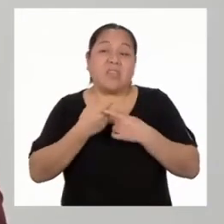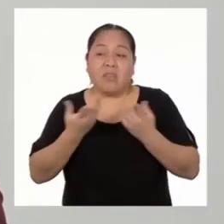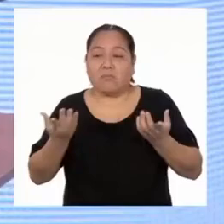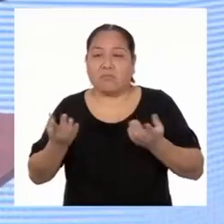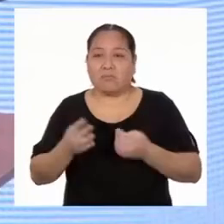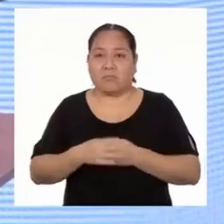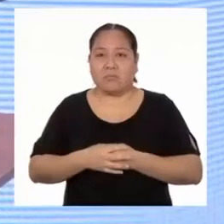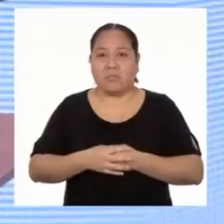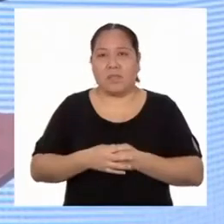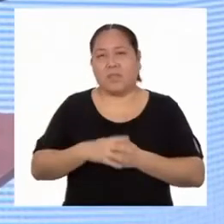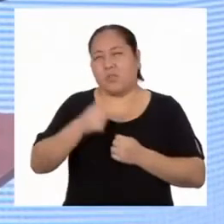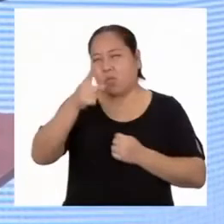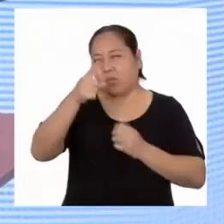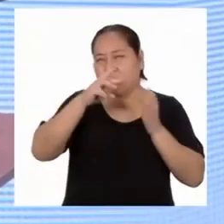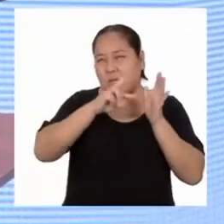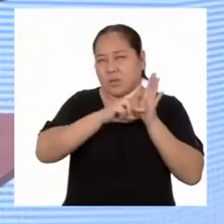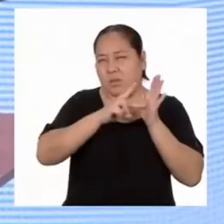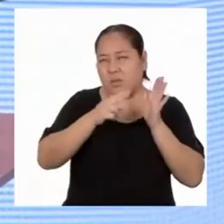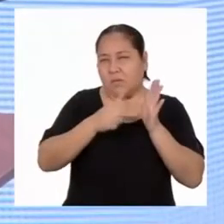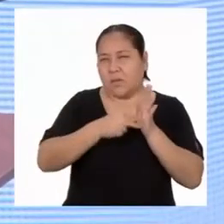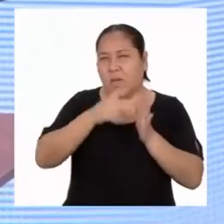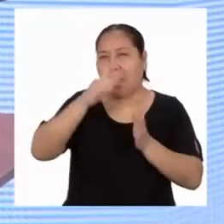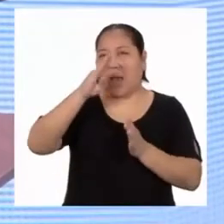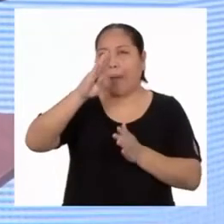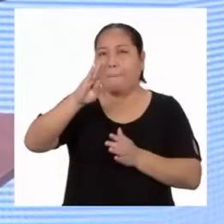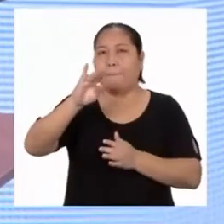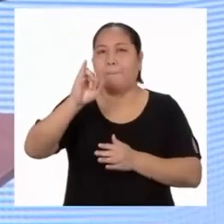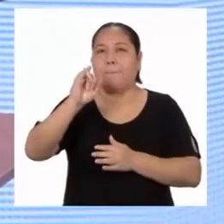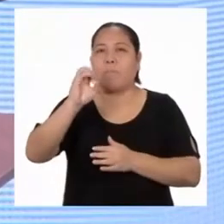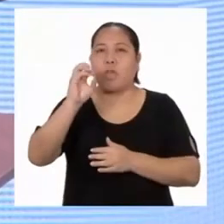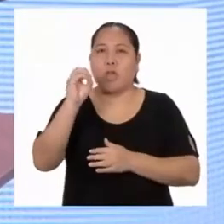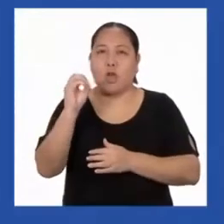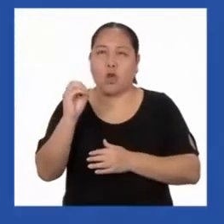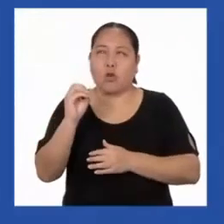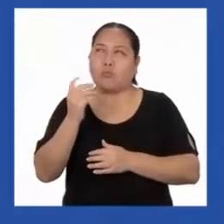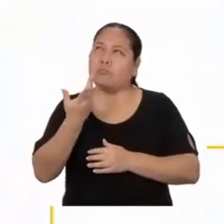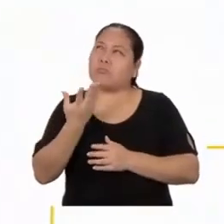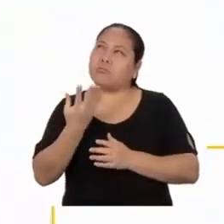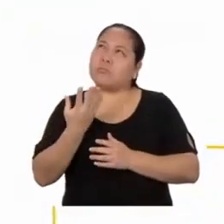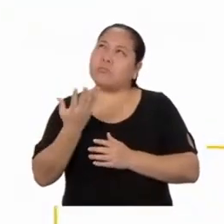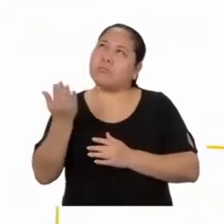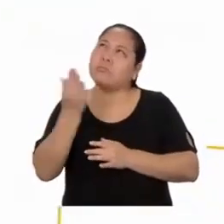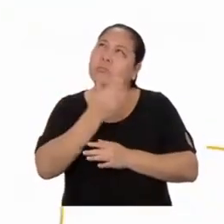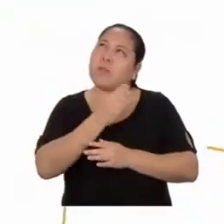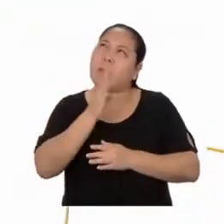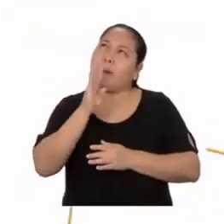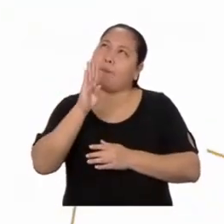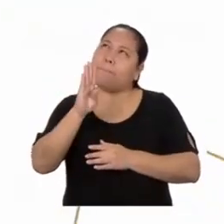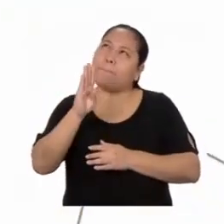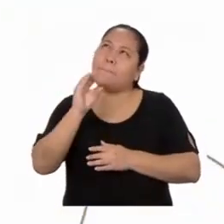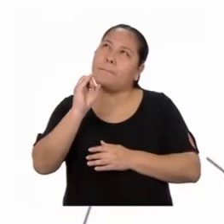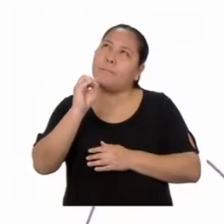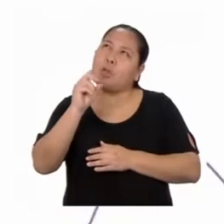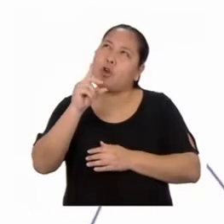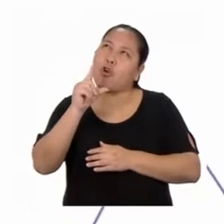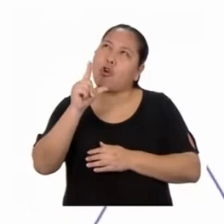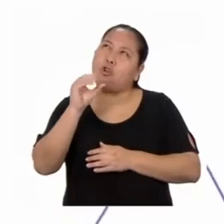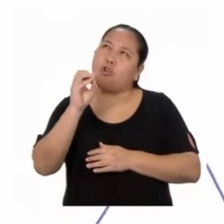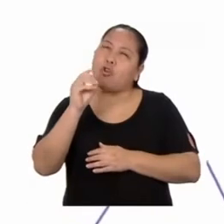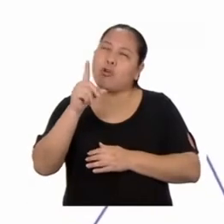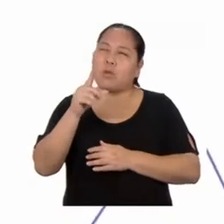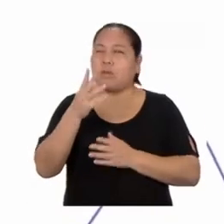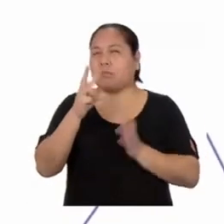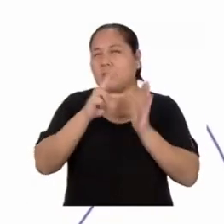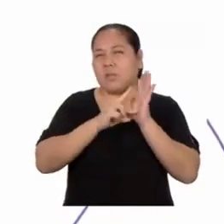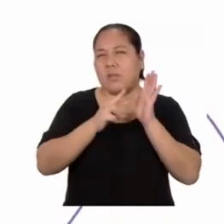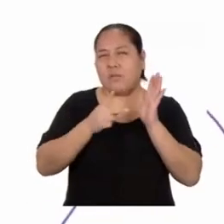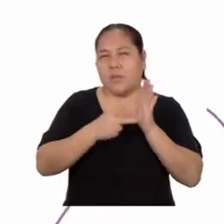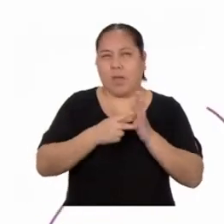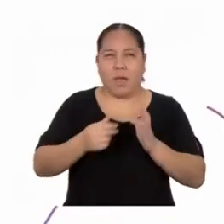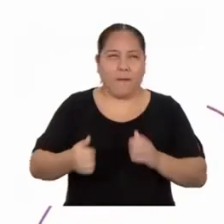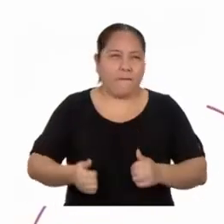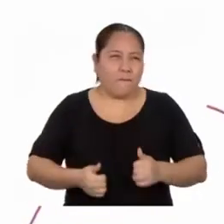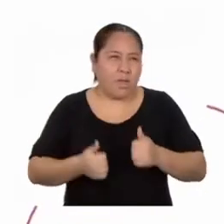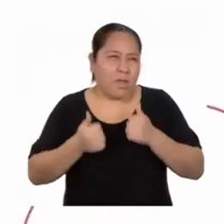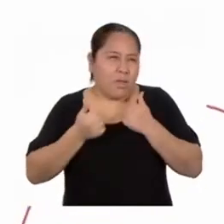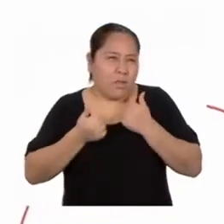bio? Bio es el mismo prefijo de la palabra biología, por lo que debe significar vida u organismos